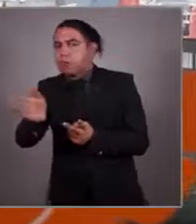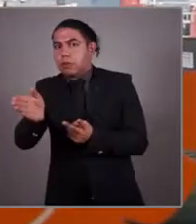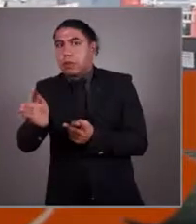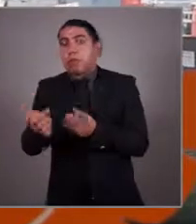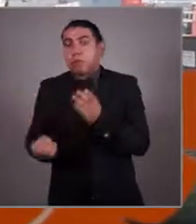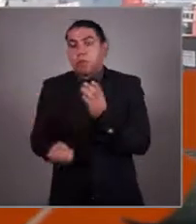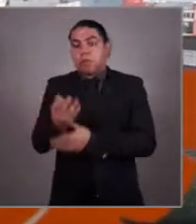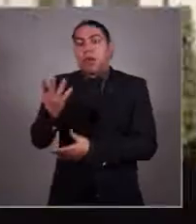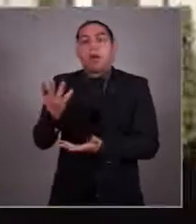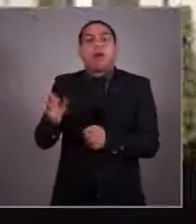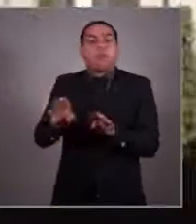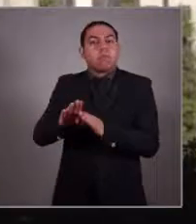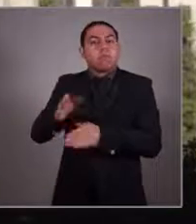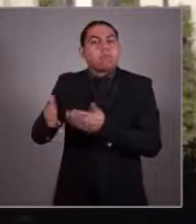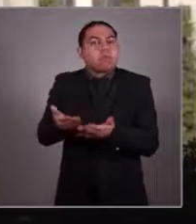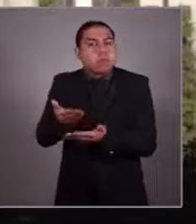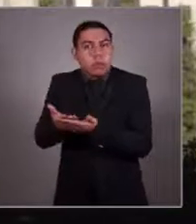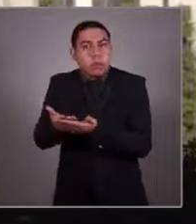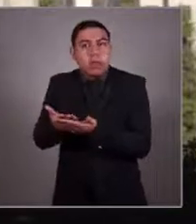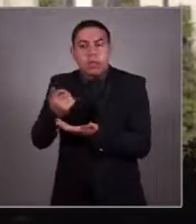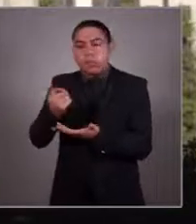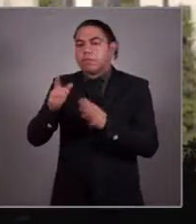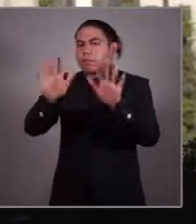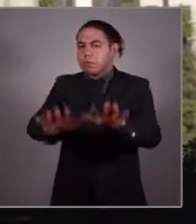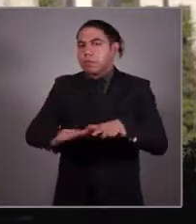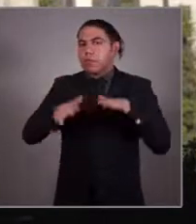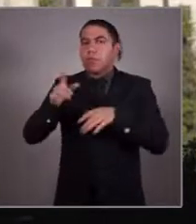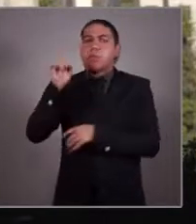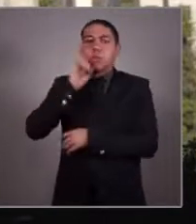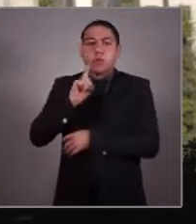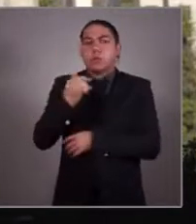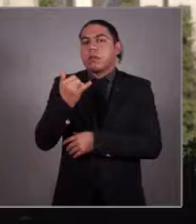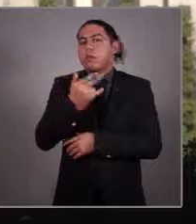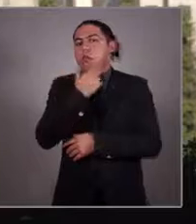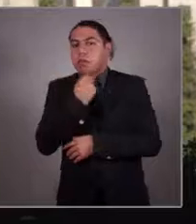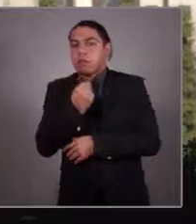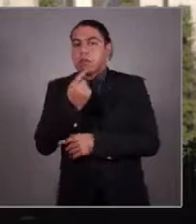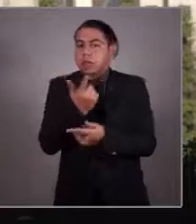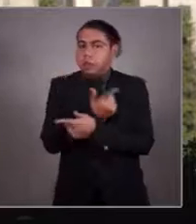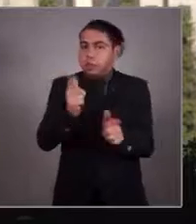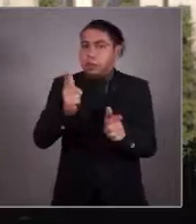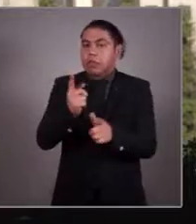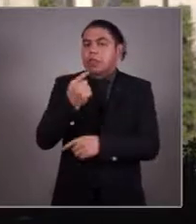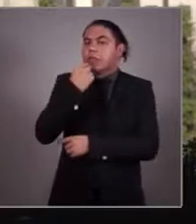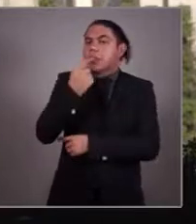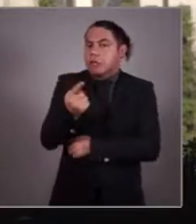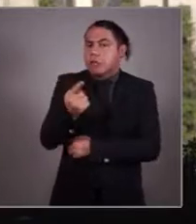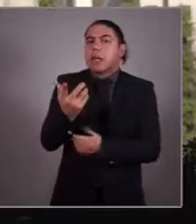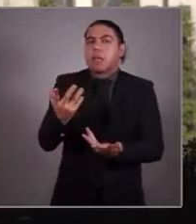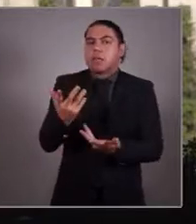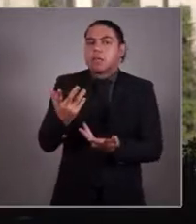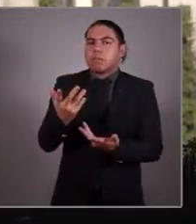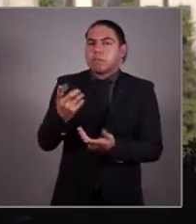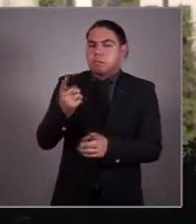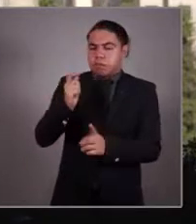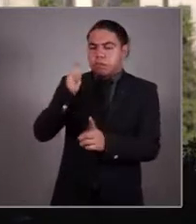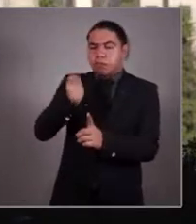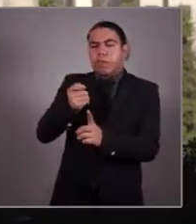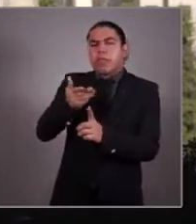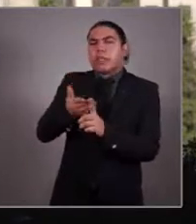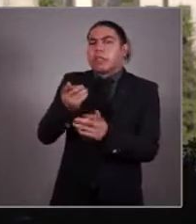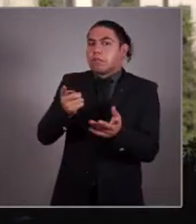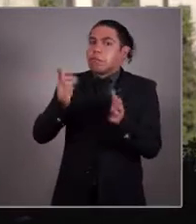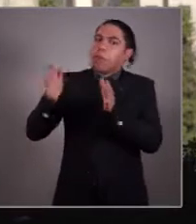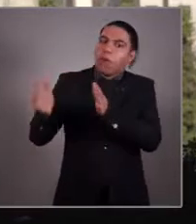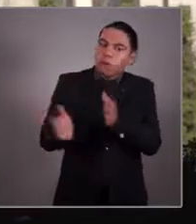El nuevo trato es esa convocatoria a mujeres y hombres libres, a quienes les dicen que sus causas se deben